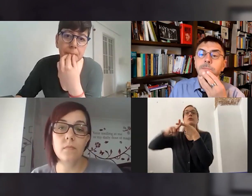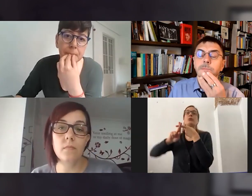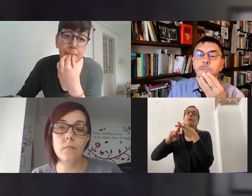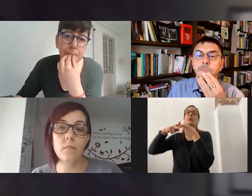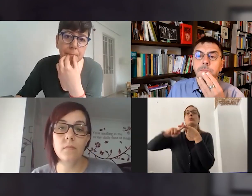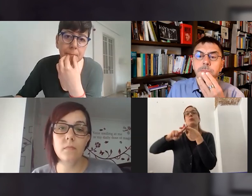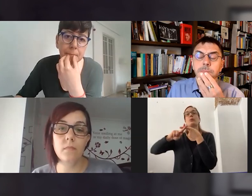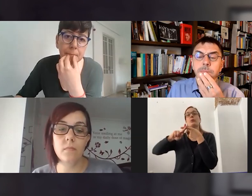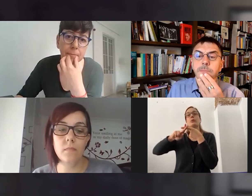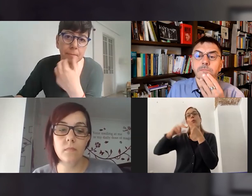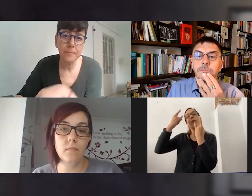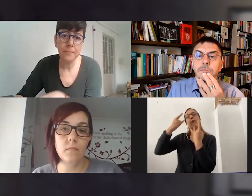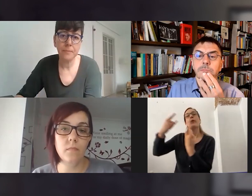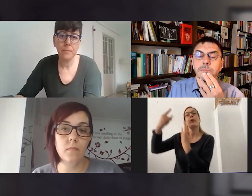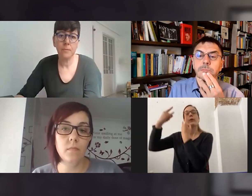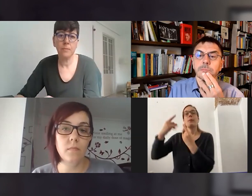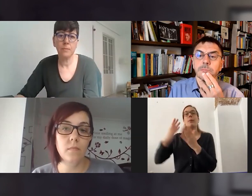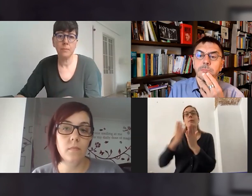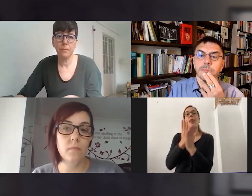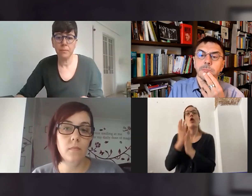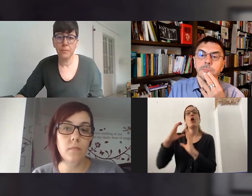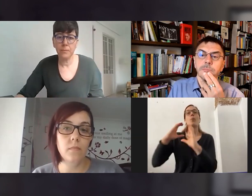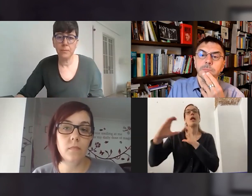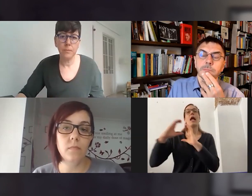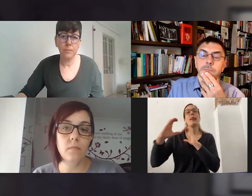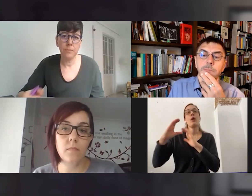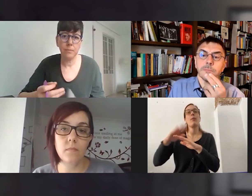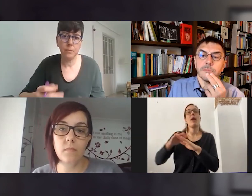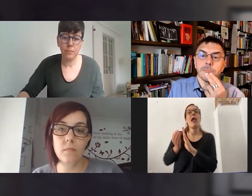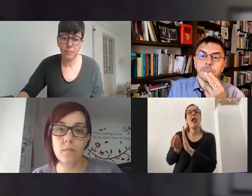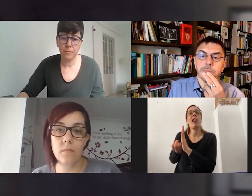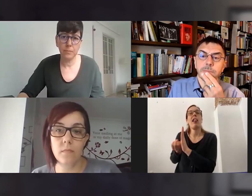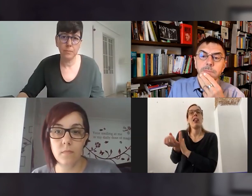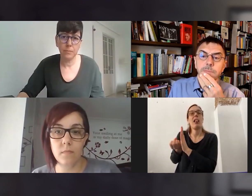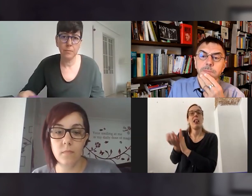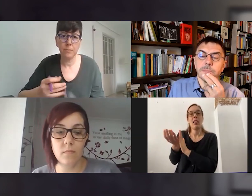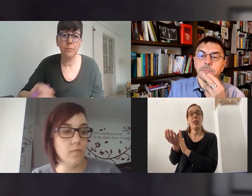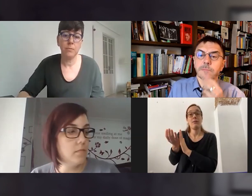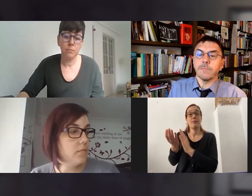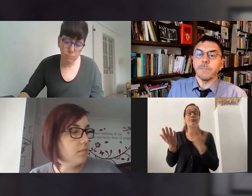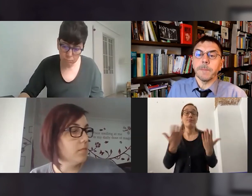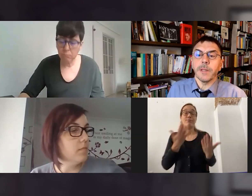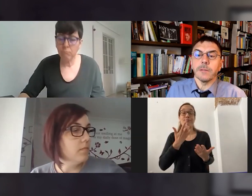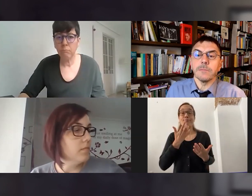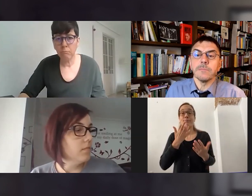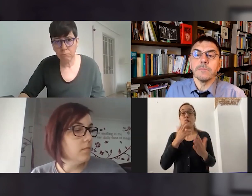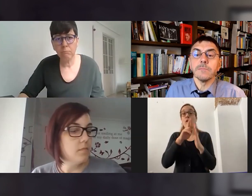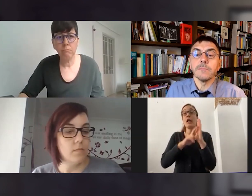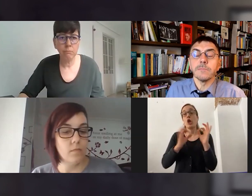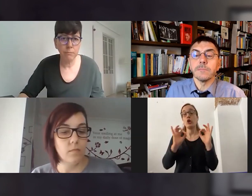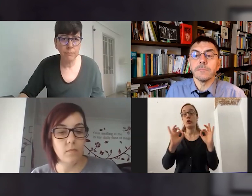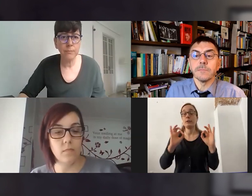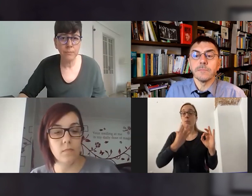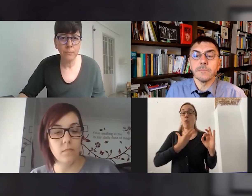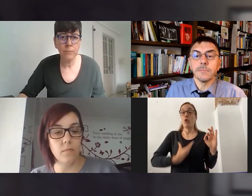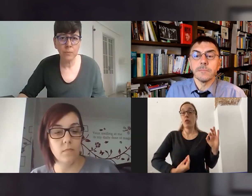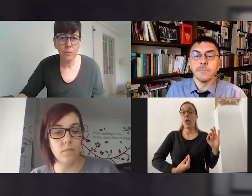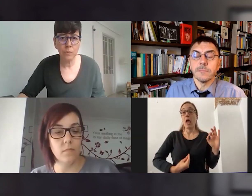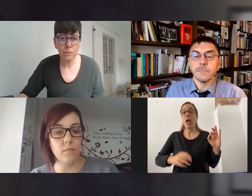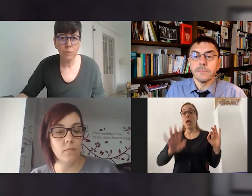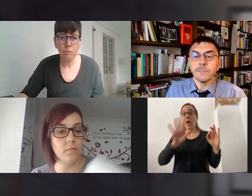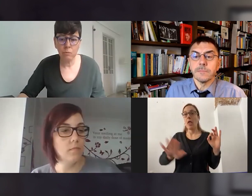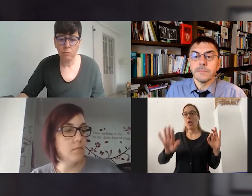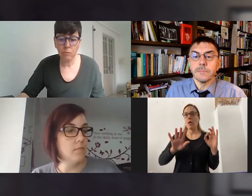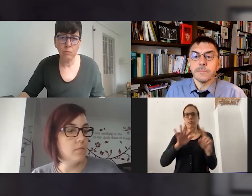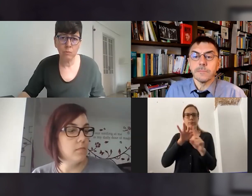para dar una carnaza que no se tenía que haber dado fuera. En la región de Murcia, por ejemplo, teníamos un caso pues, muy, muy